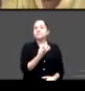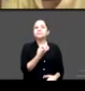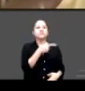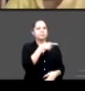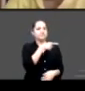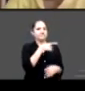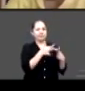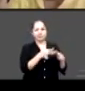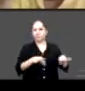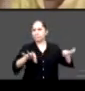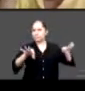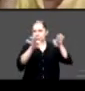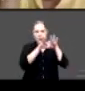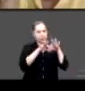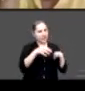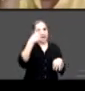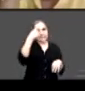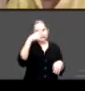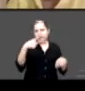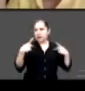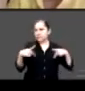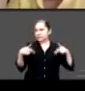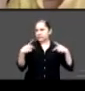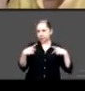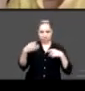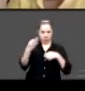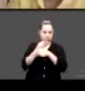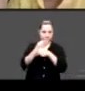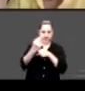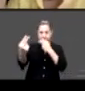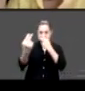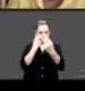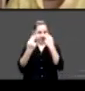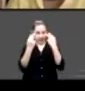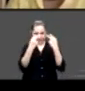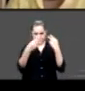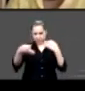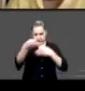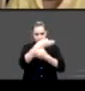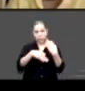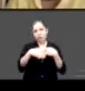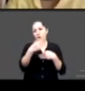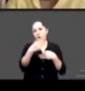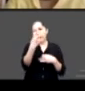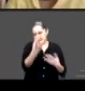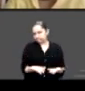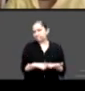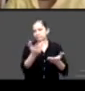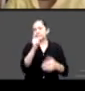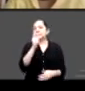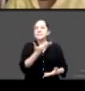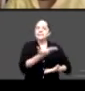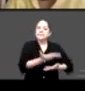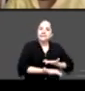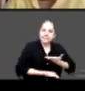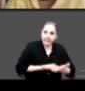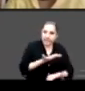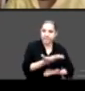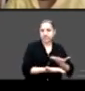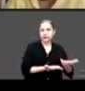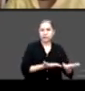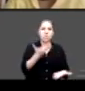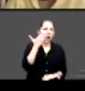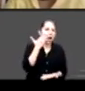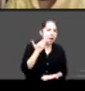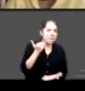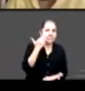que es para todo el público en general que está viendo este webinar, que son los servicios amigables para adolescentes. Tenemos